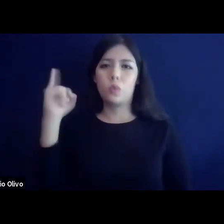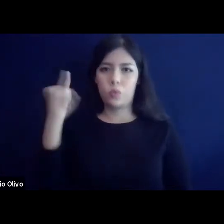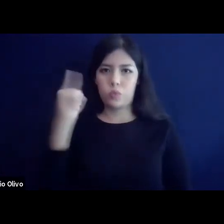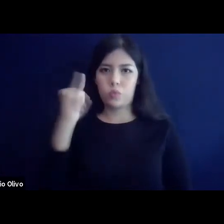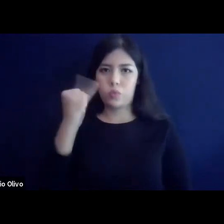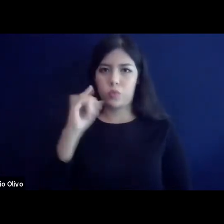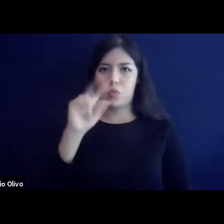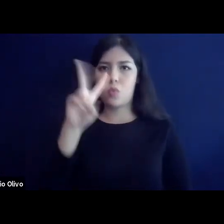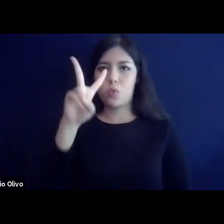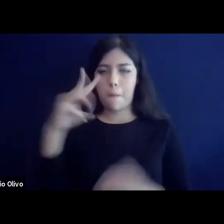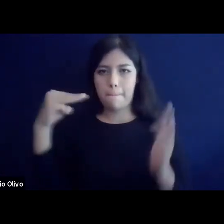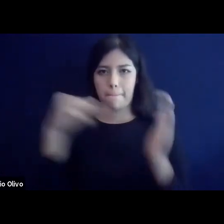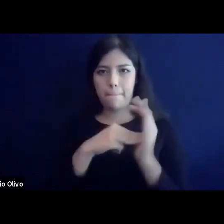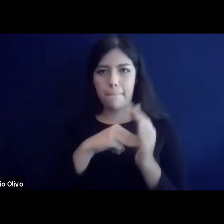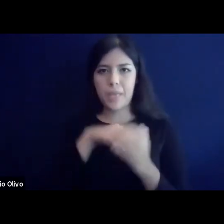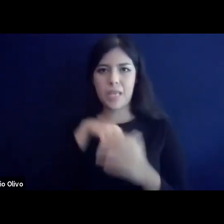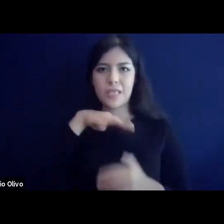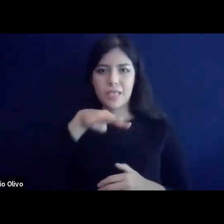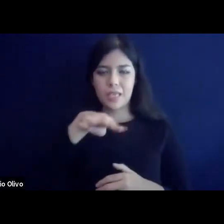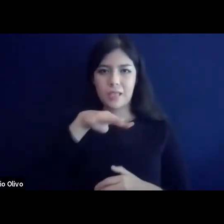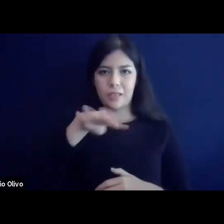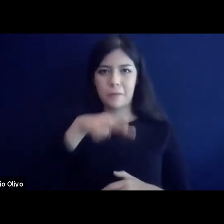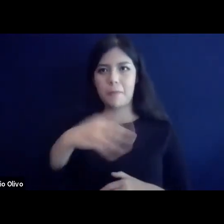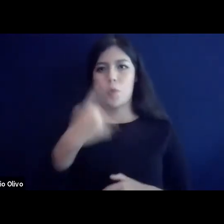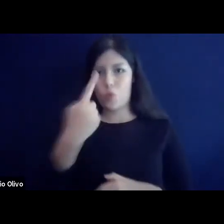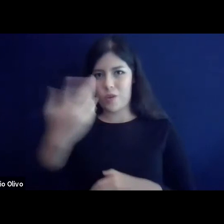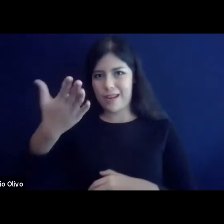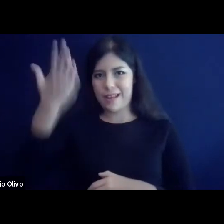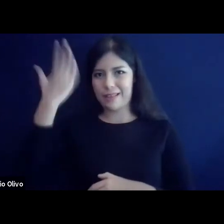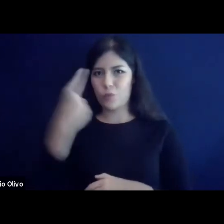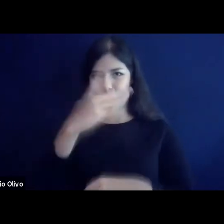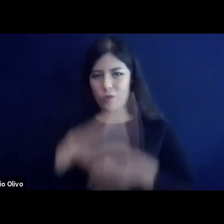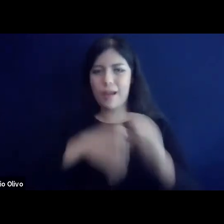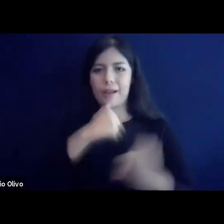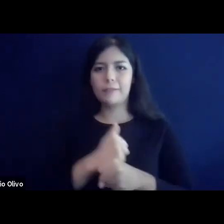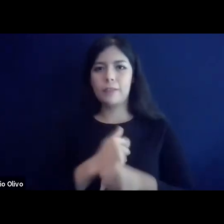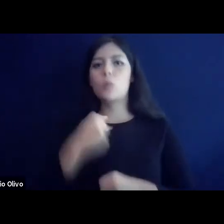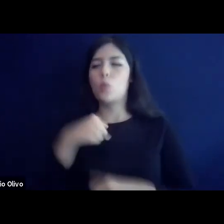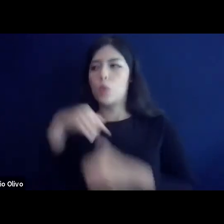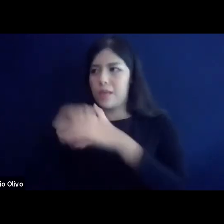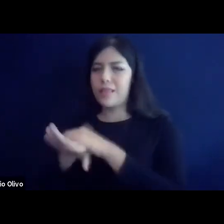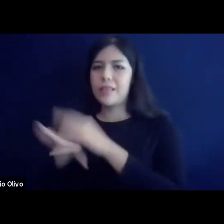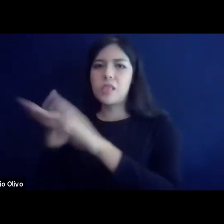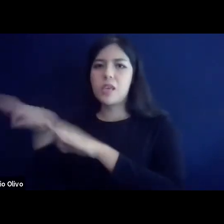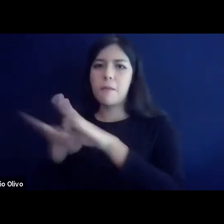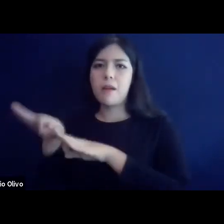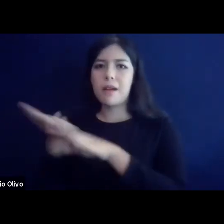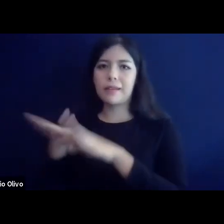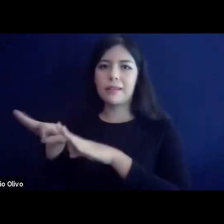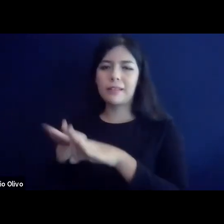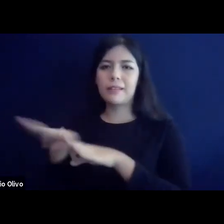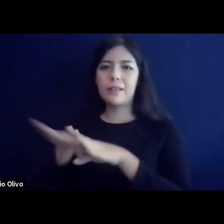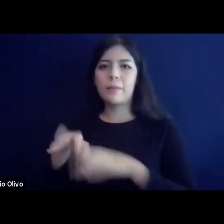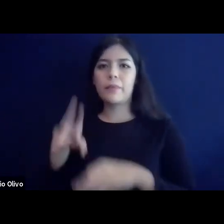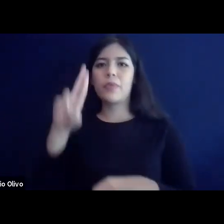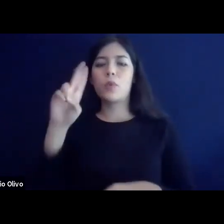año, al sistema de UDG virtual. Y pues aquí estamos llenándonos de